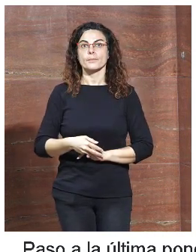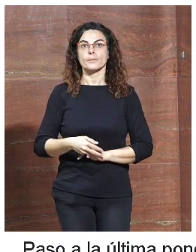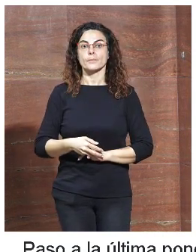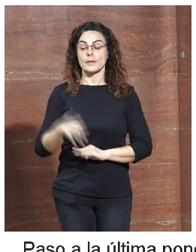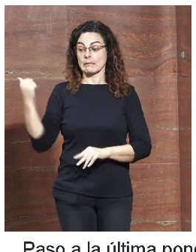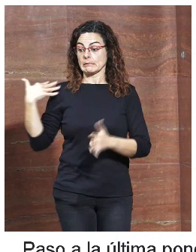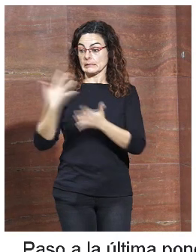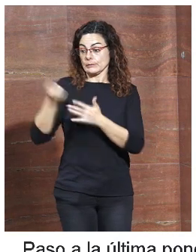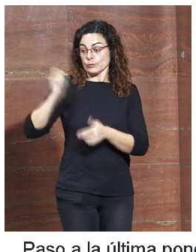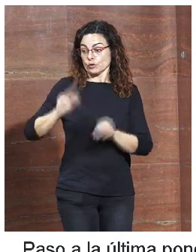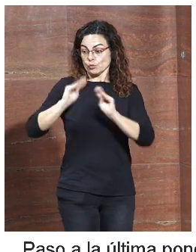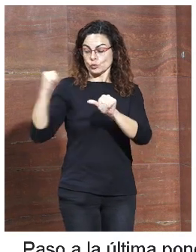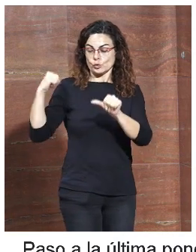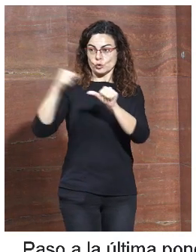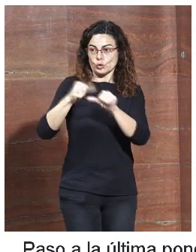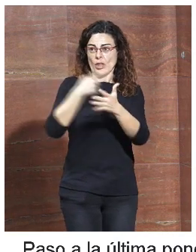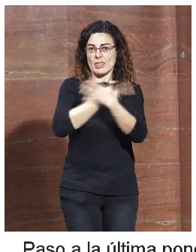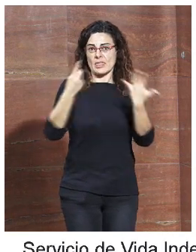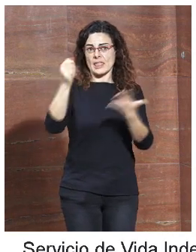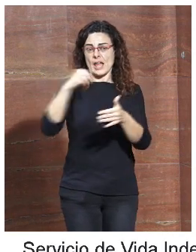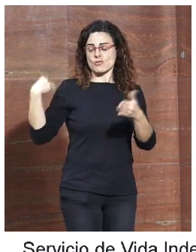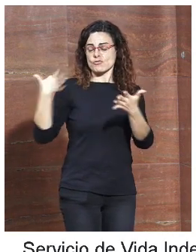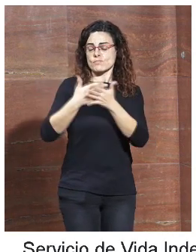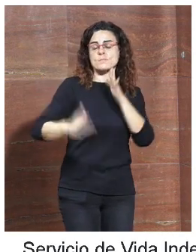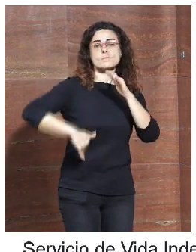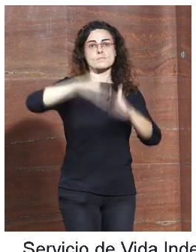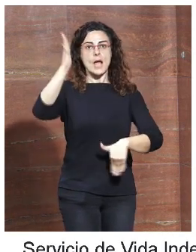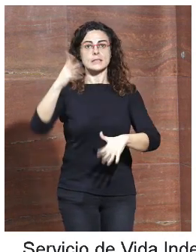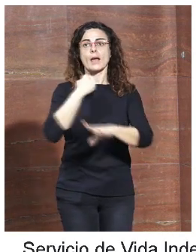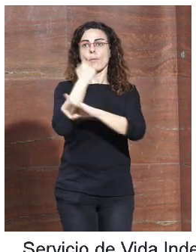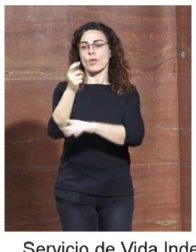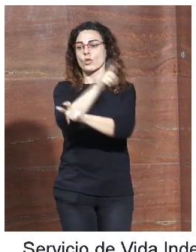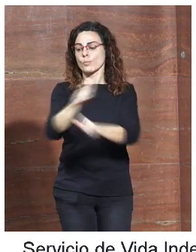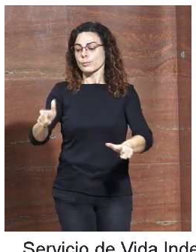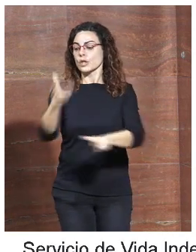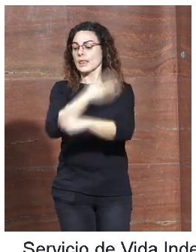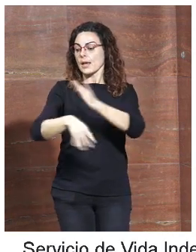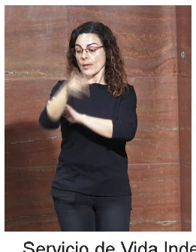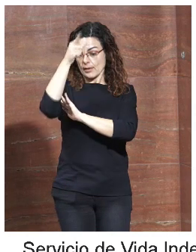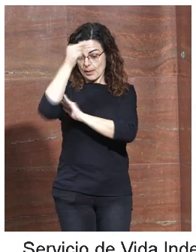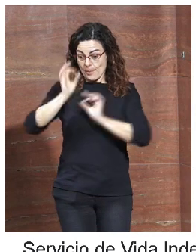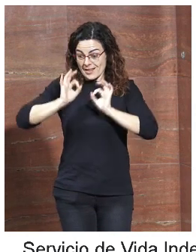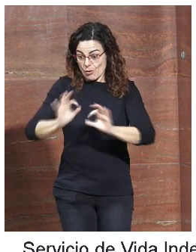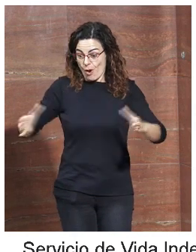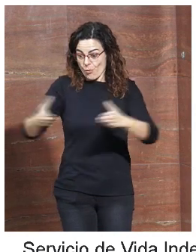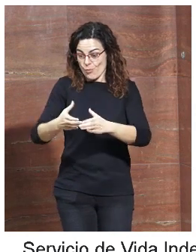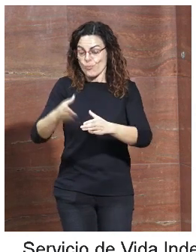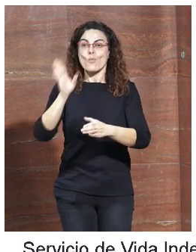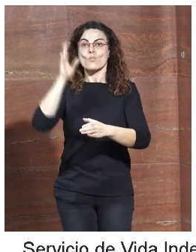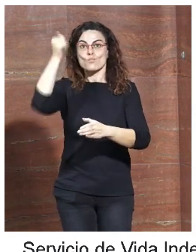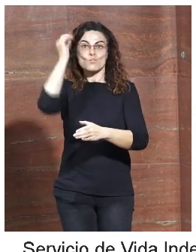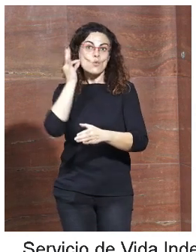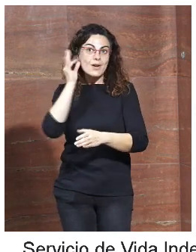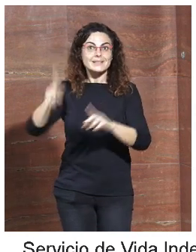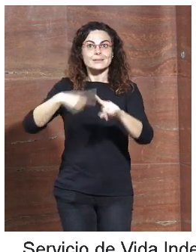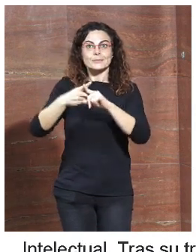su trayectoria profesional de más de 16 años prestando apoyo a personas con discapacidad intelectual y en particular a mujeres y madres, es